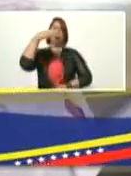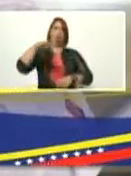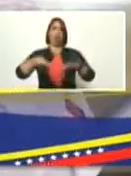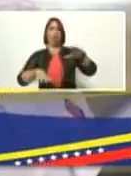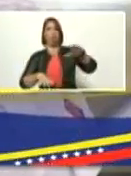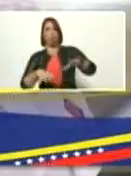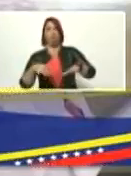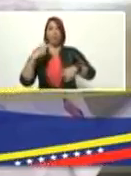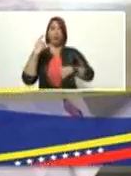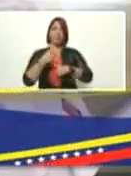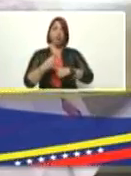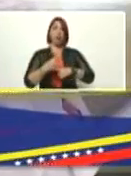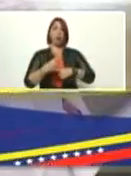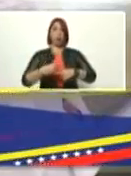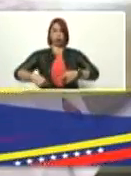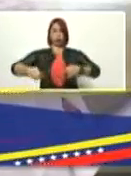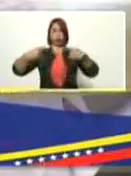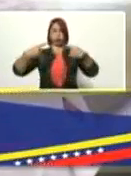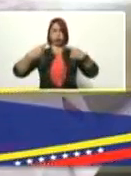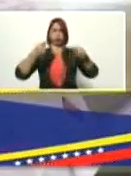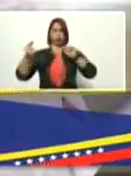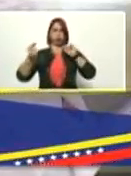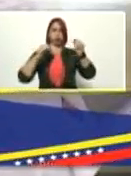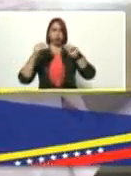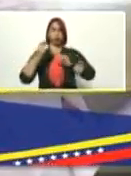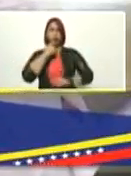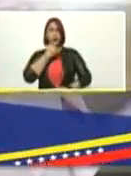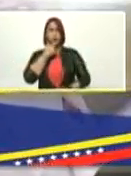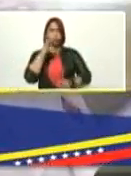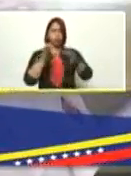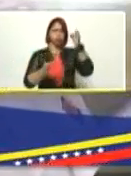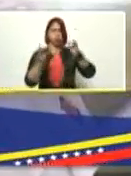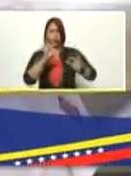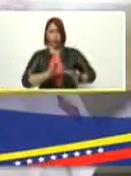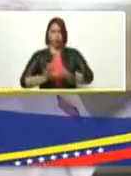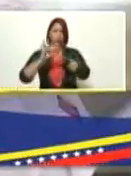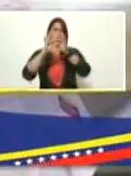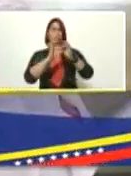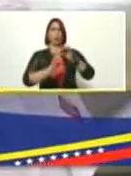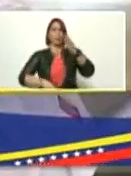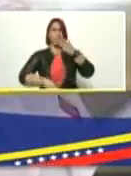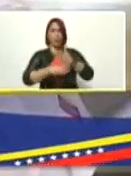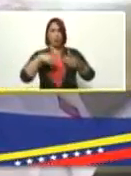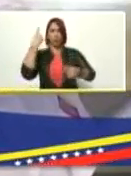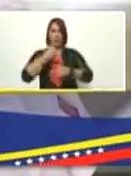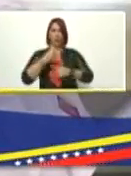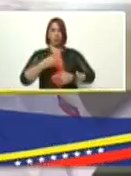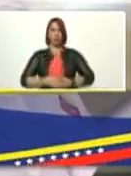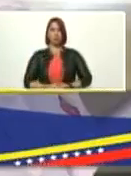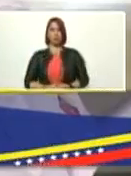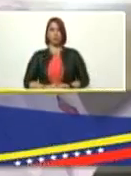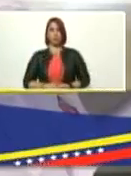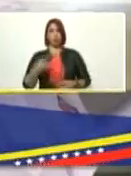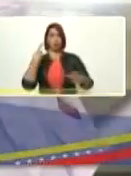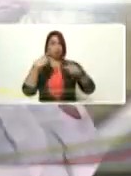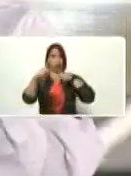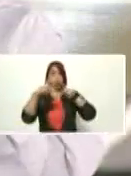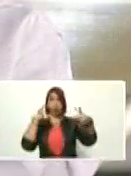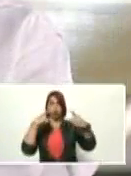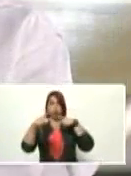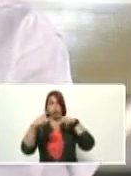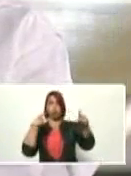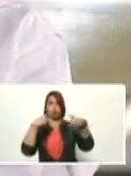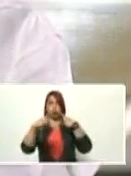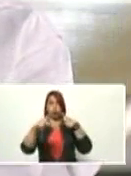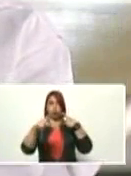Entonces tenemos que llevar este debate tan hermoso, tan justo, tan pertinente a TikTok.